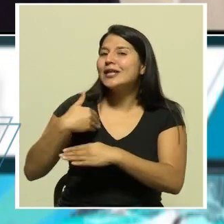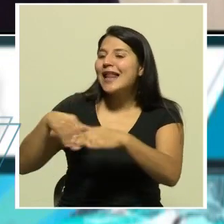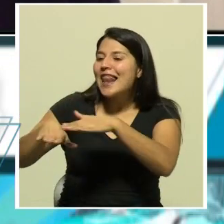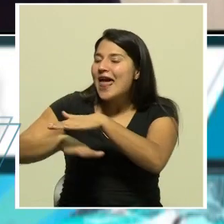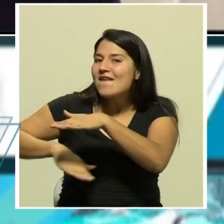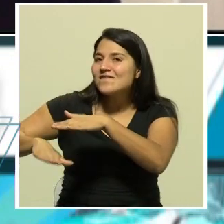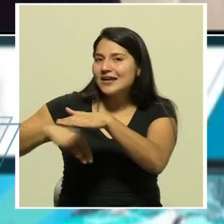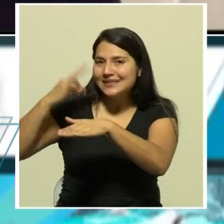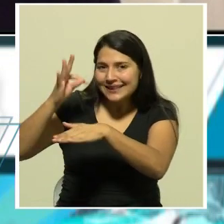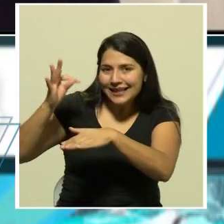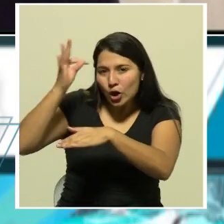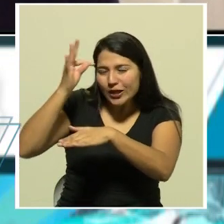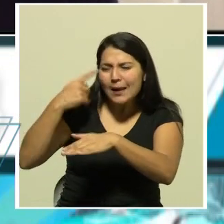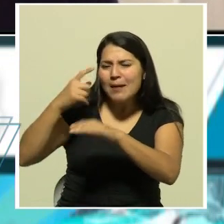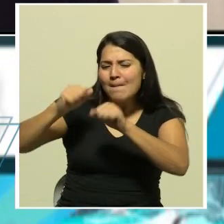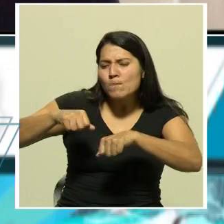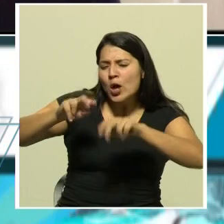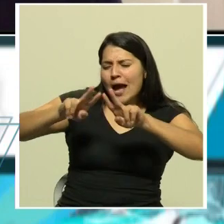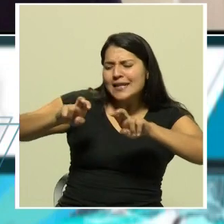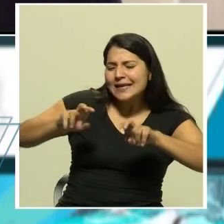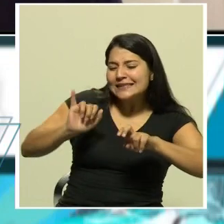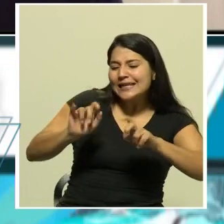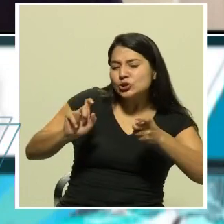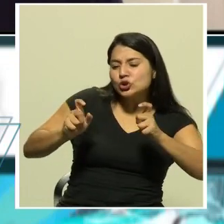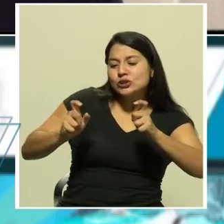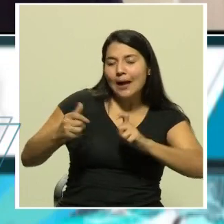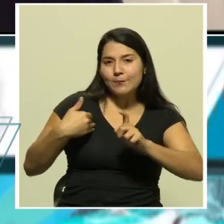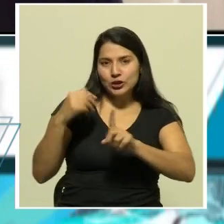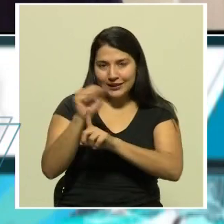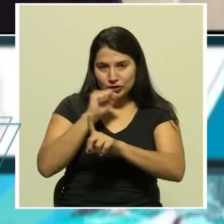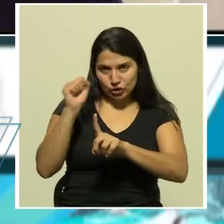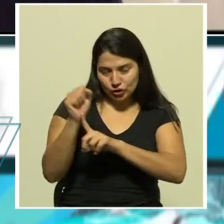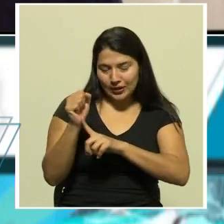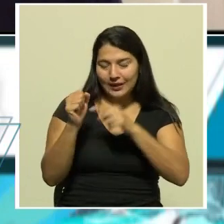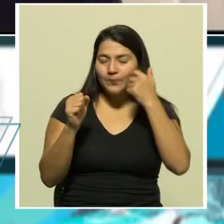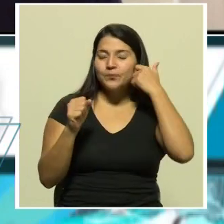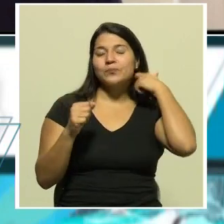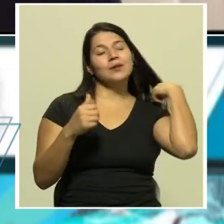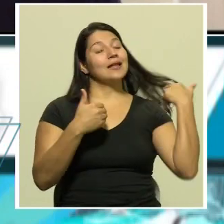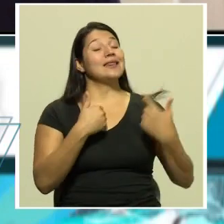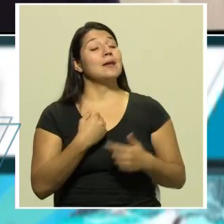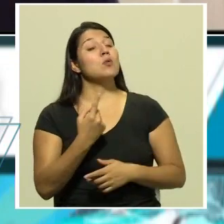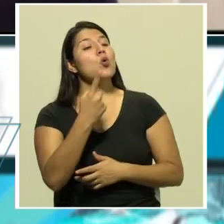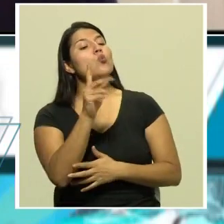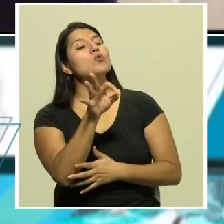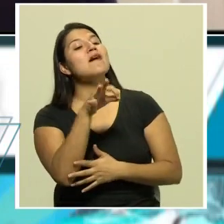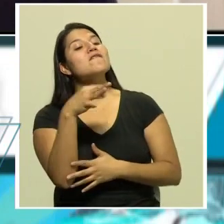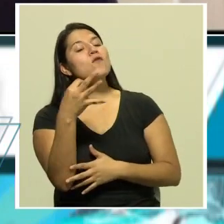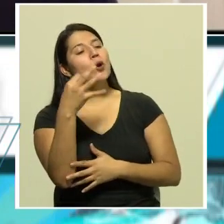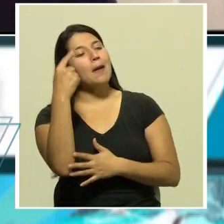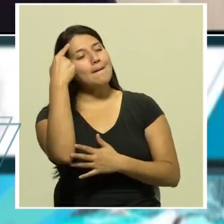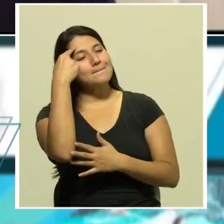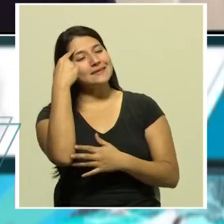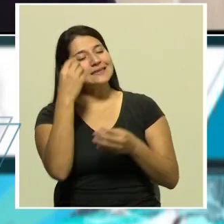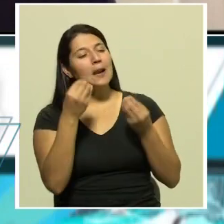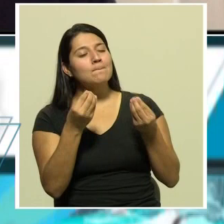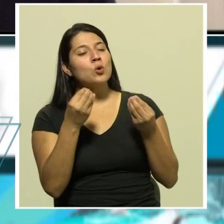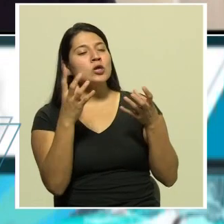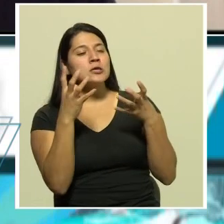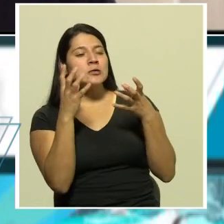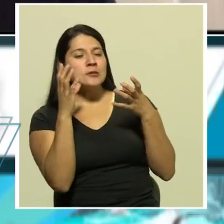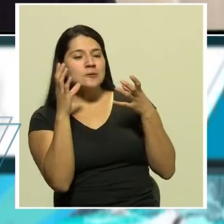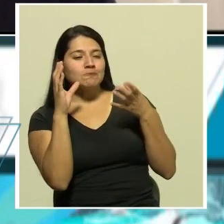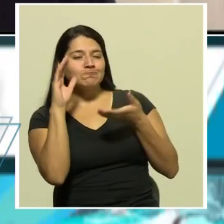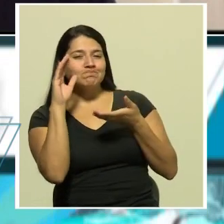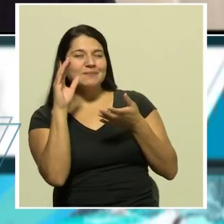reflexionar sobre estas transformaciones. Hay una manera de pensar muy reduccionista en